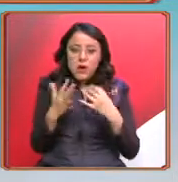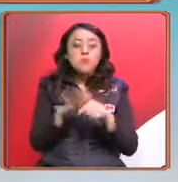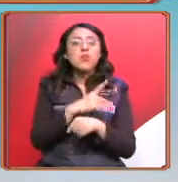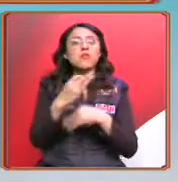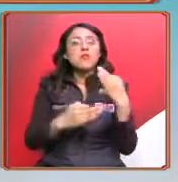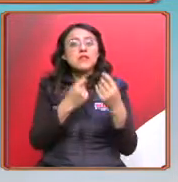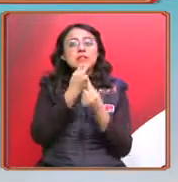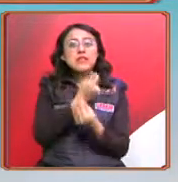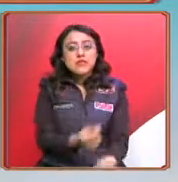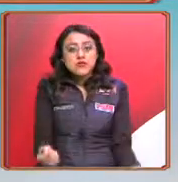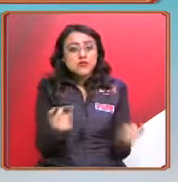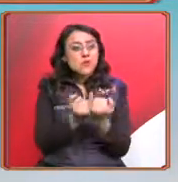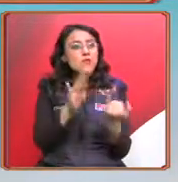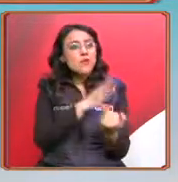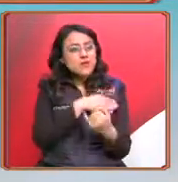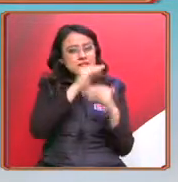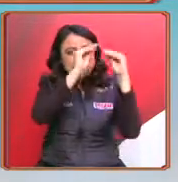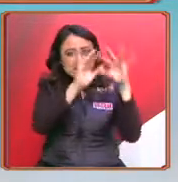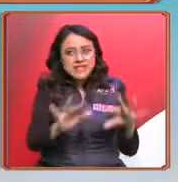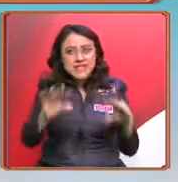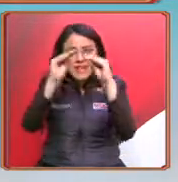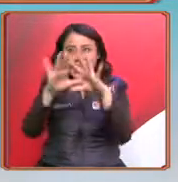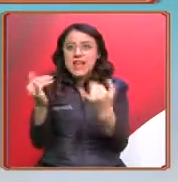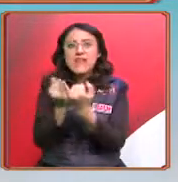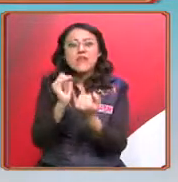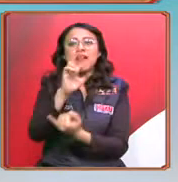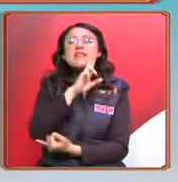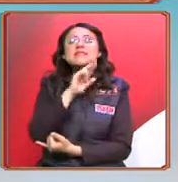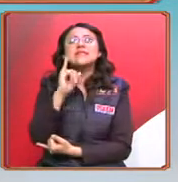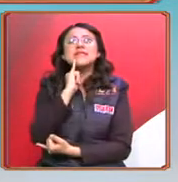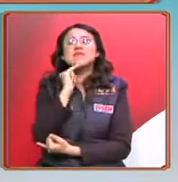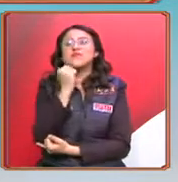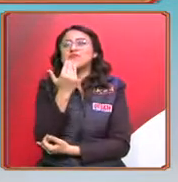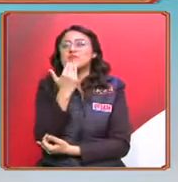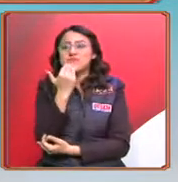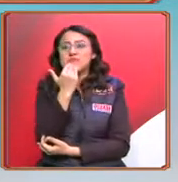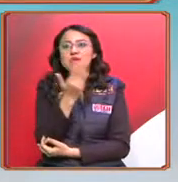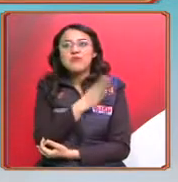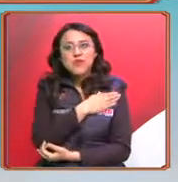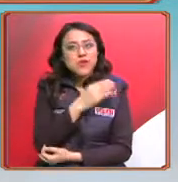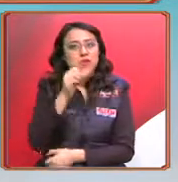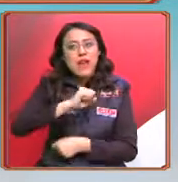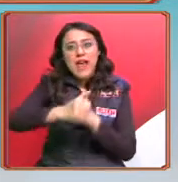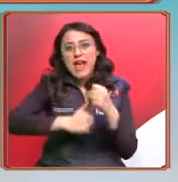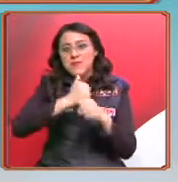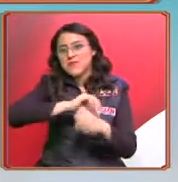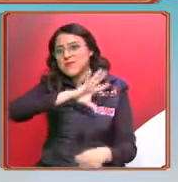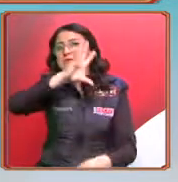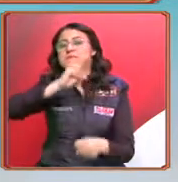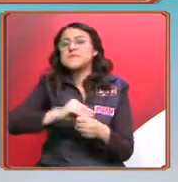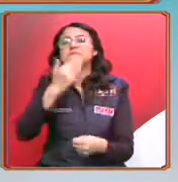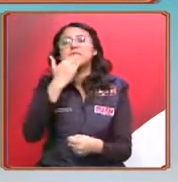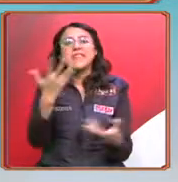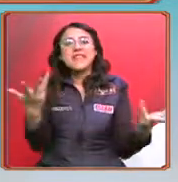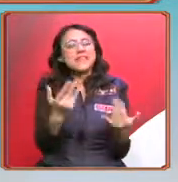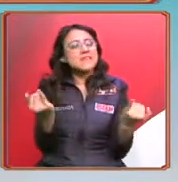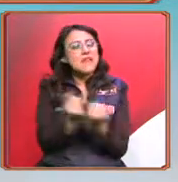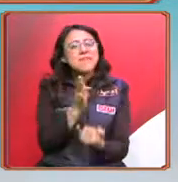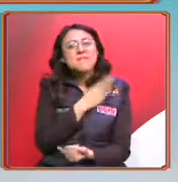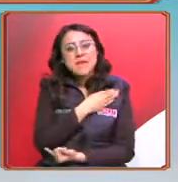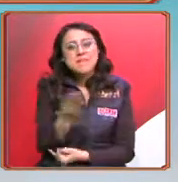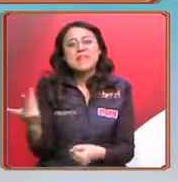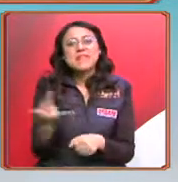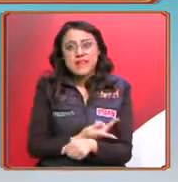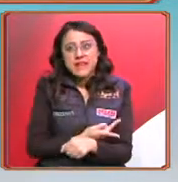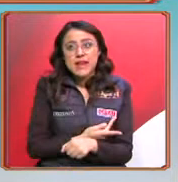tanta bendición de los niños y tantos buenos deseos, como dice Renatita, pues hombre, te tiene que ir muy bien en todo el año. El que hace bien, bien le va. Y